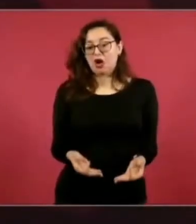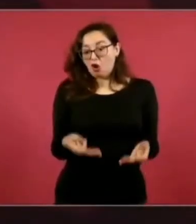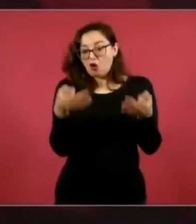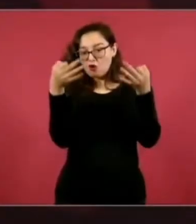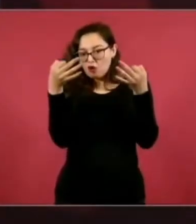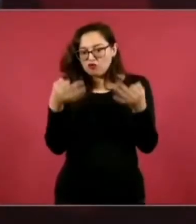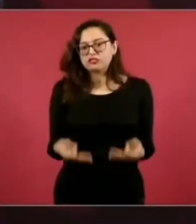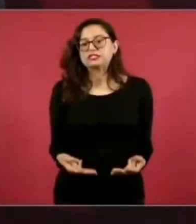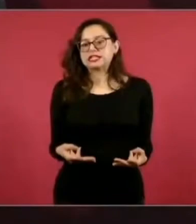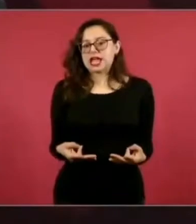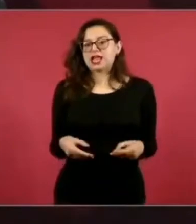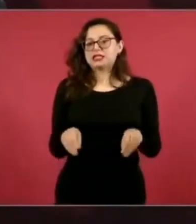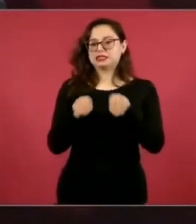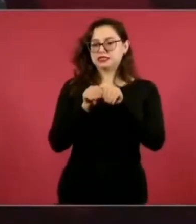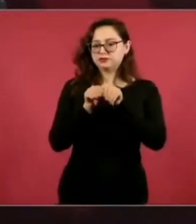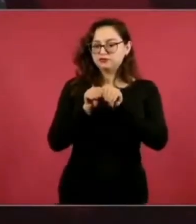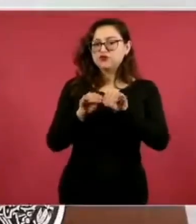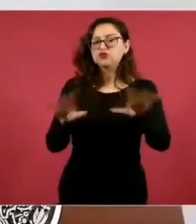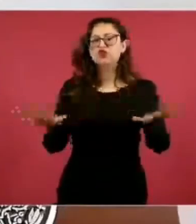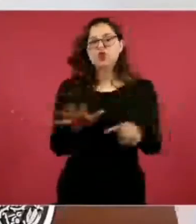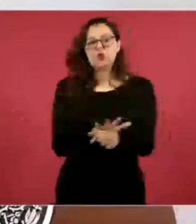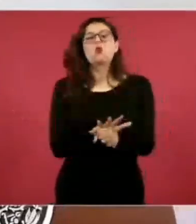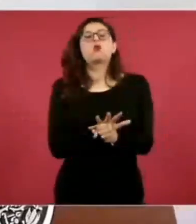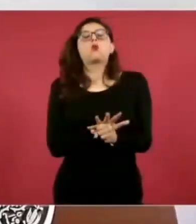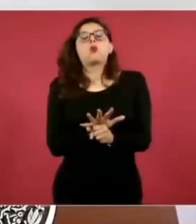la Fiscalía